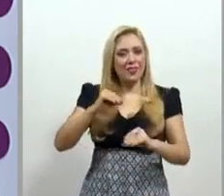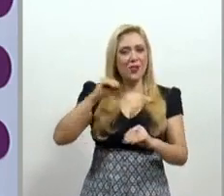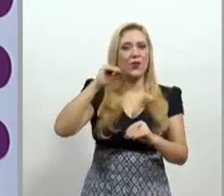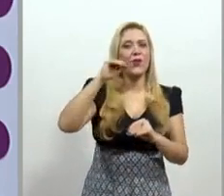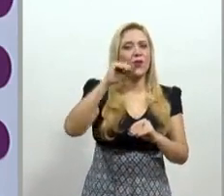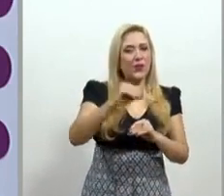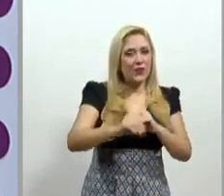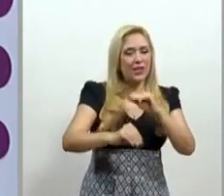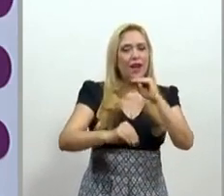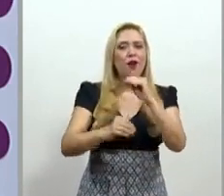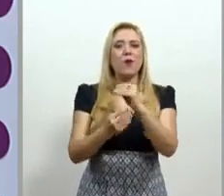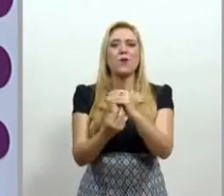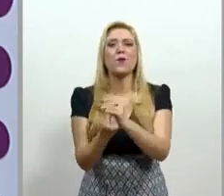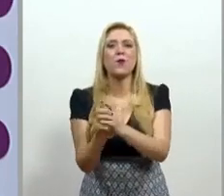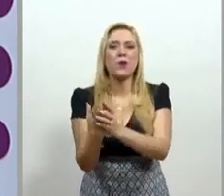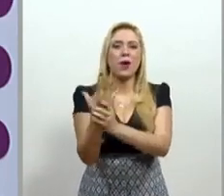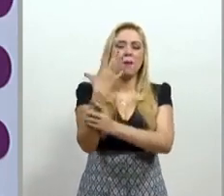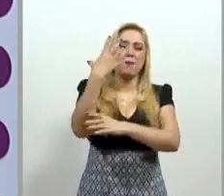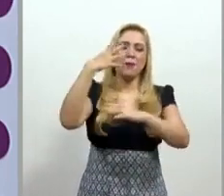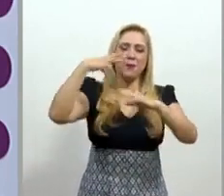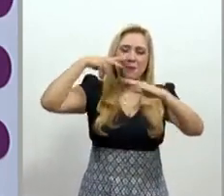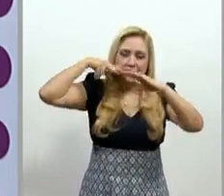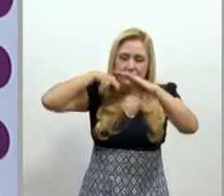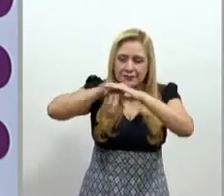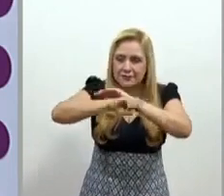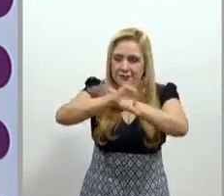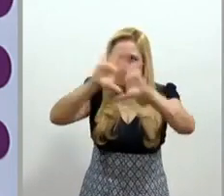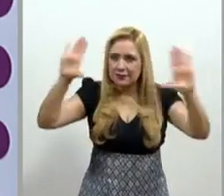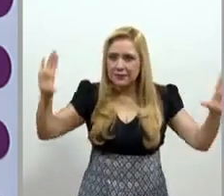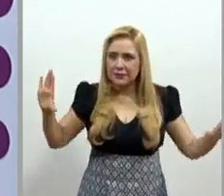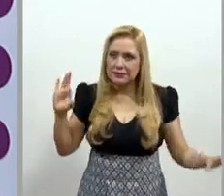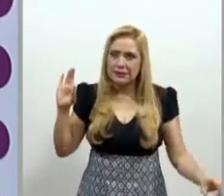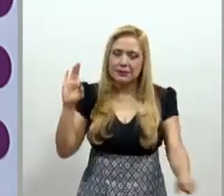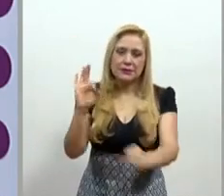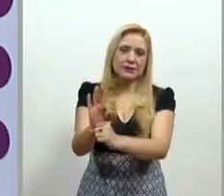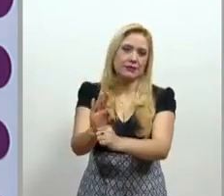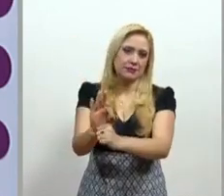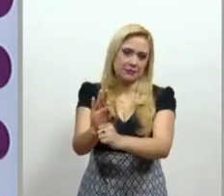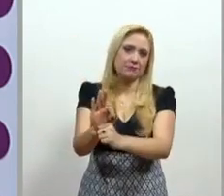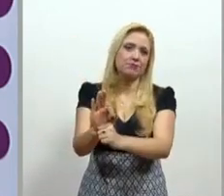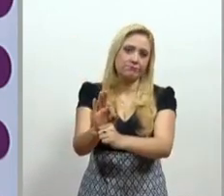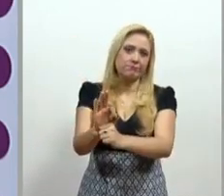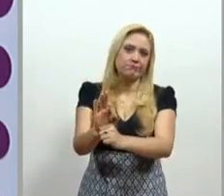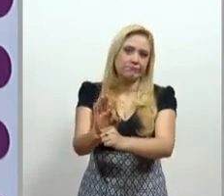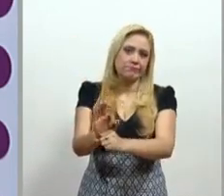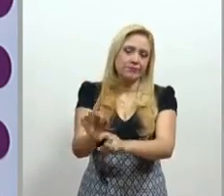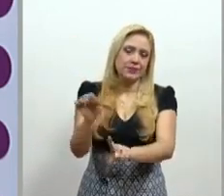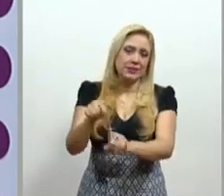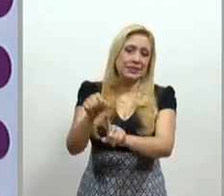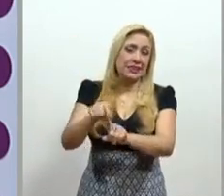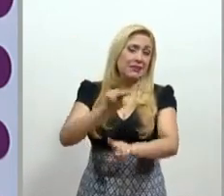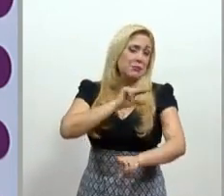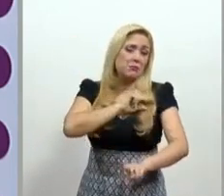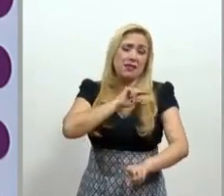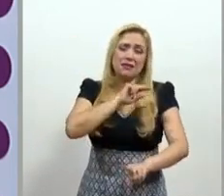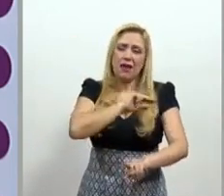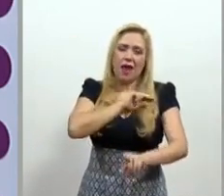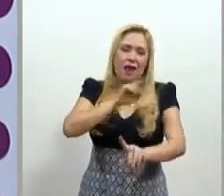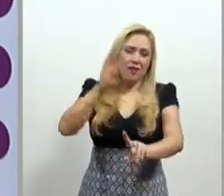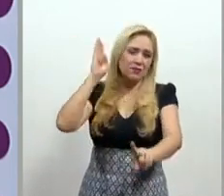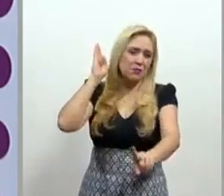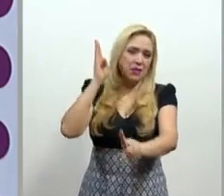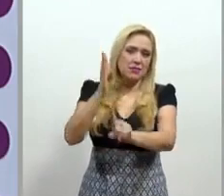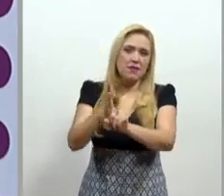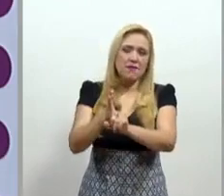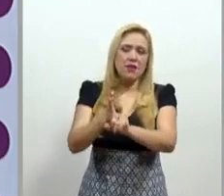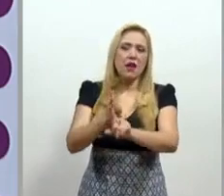este nuevo enfoque al cual nos está obligando la protección de este derecho, que tiene una configuración muy especial, muy específica